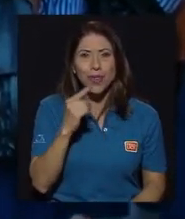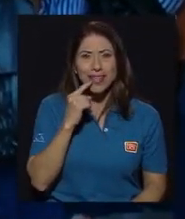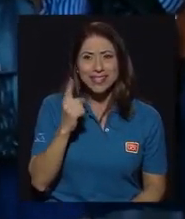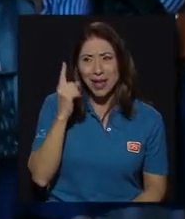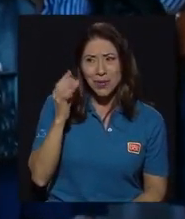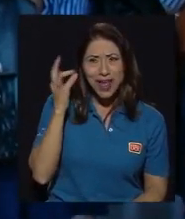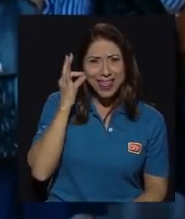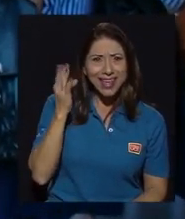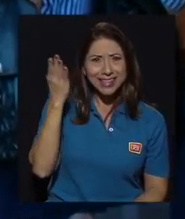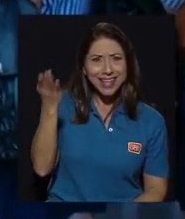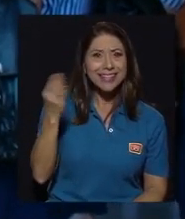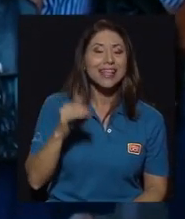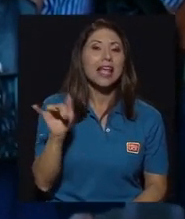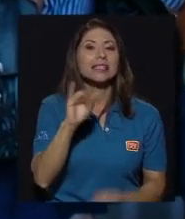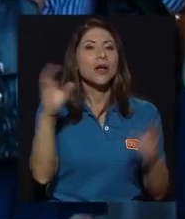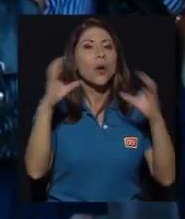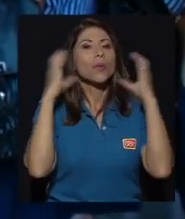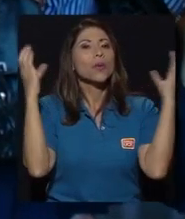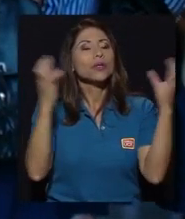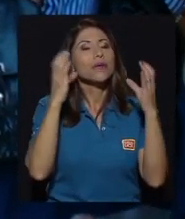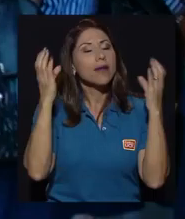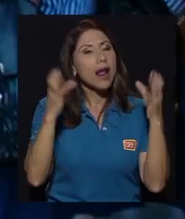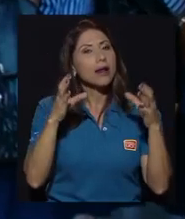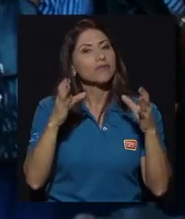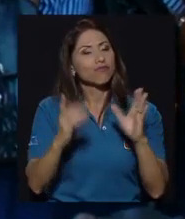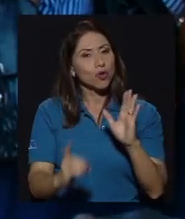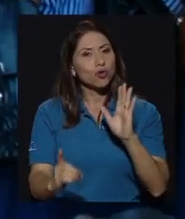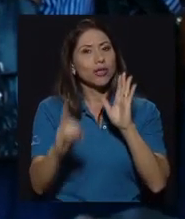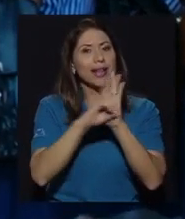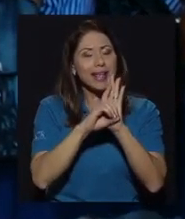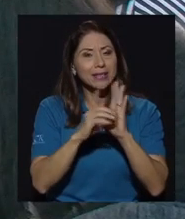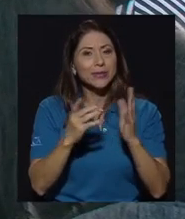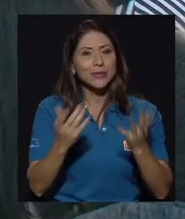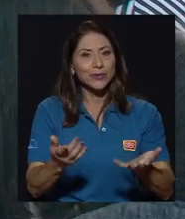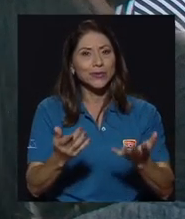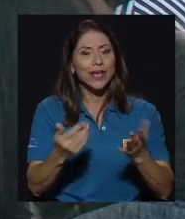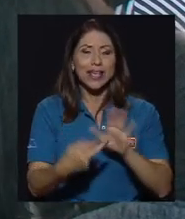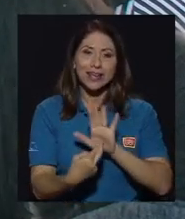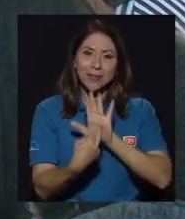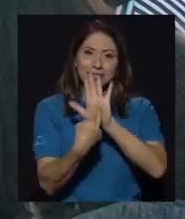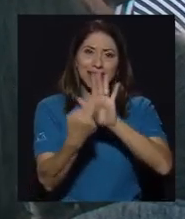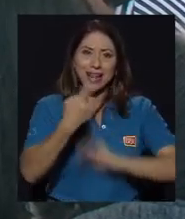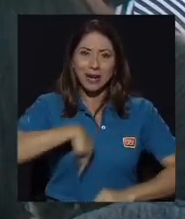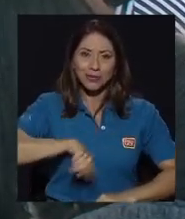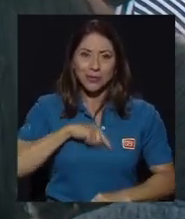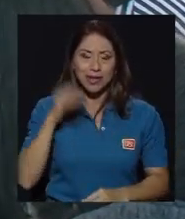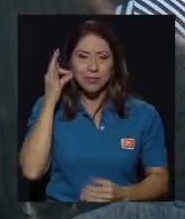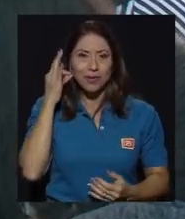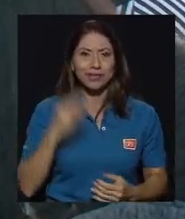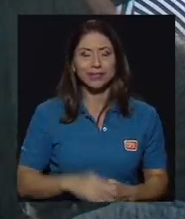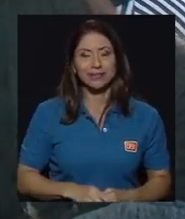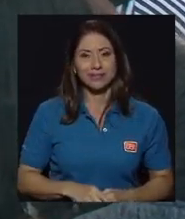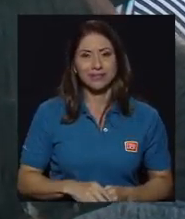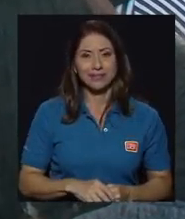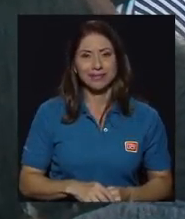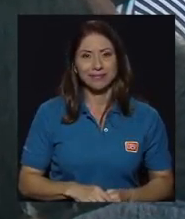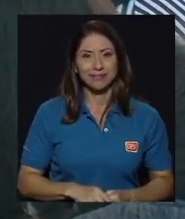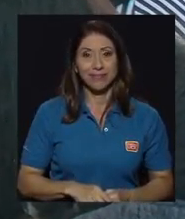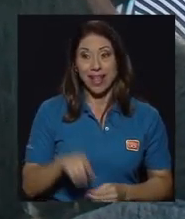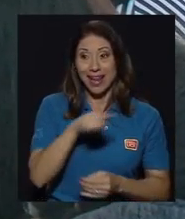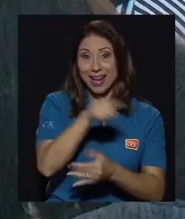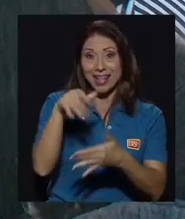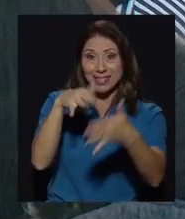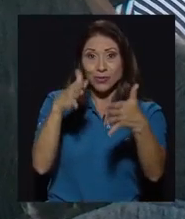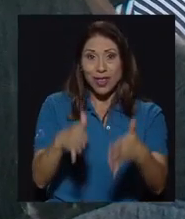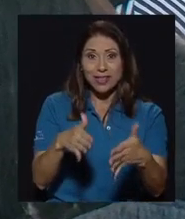como decía una de ellas, es conmemorar los derechos y representarnos a nosotras, las mujeres.